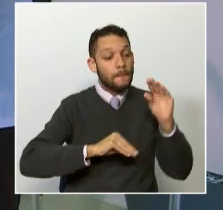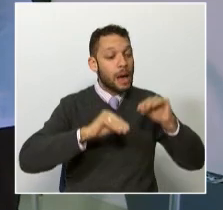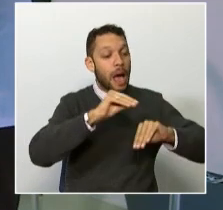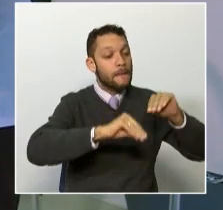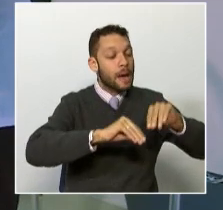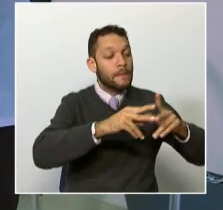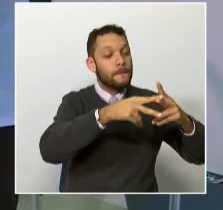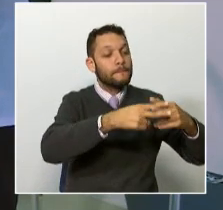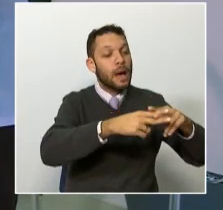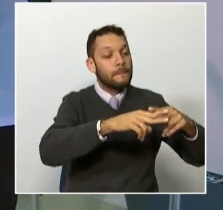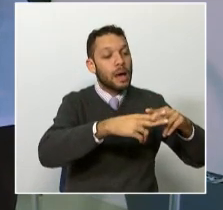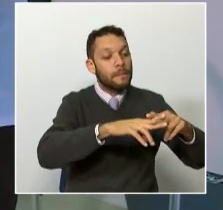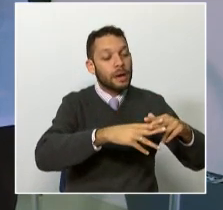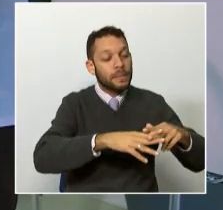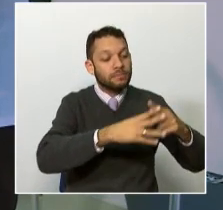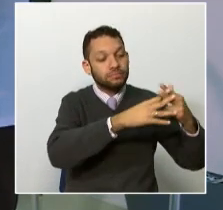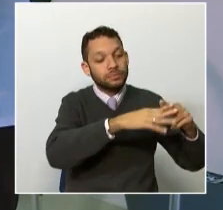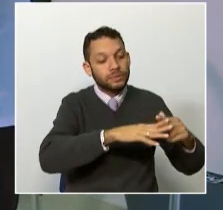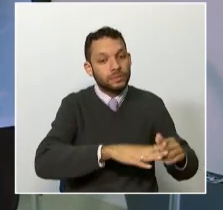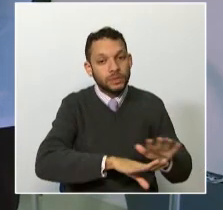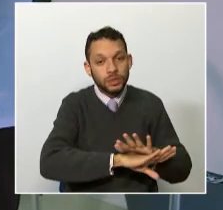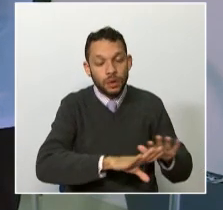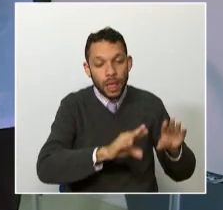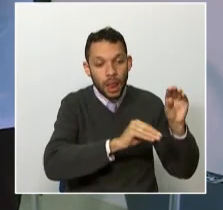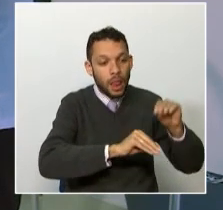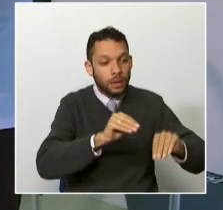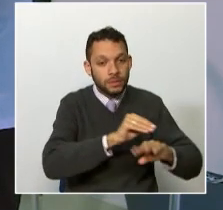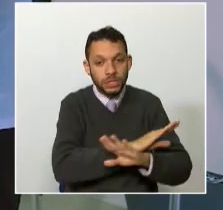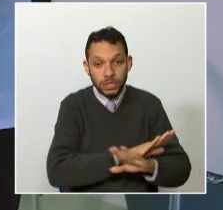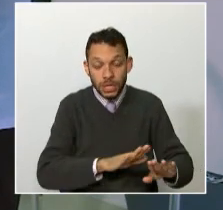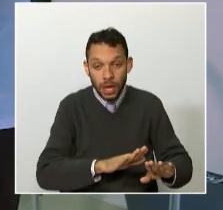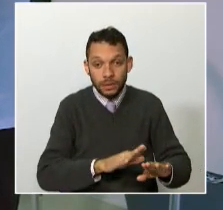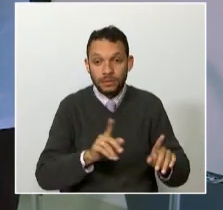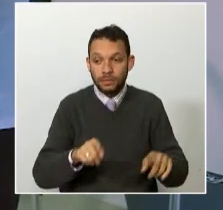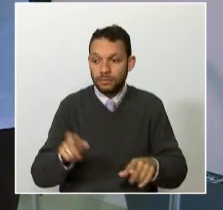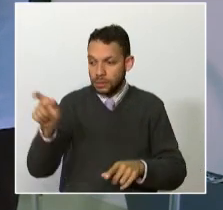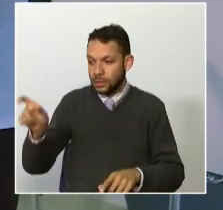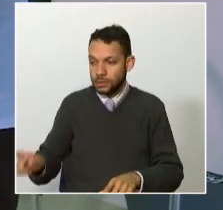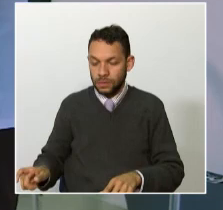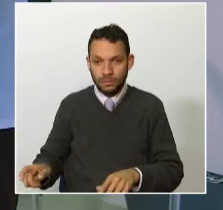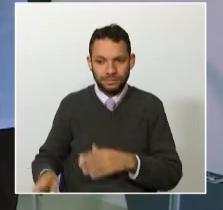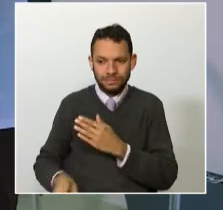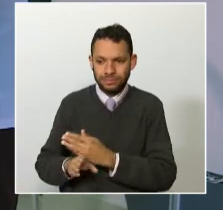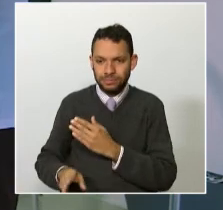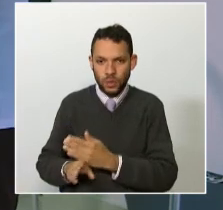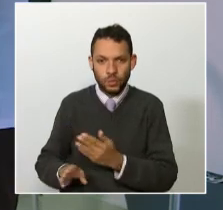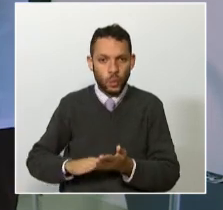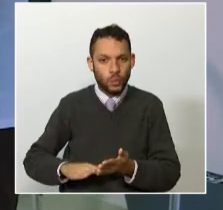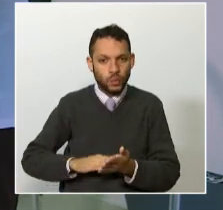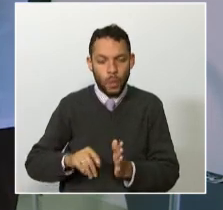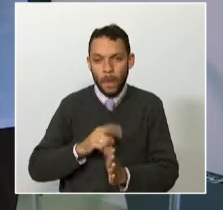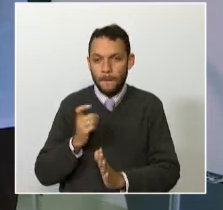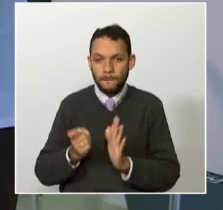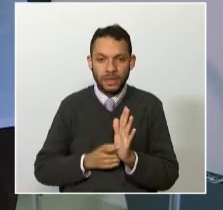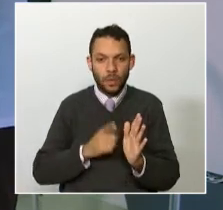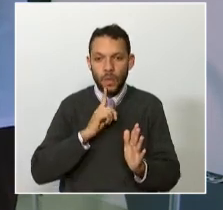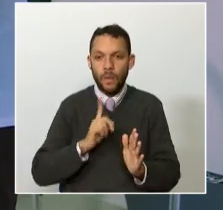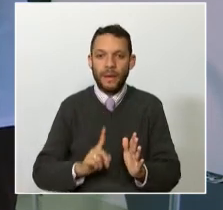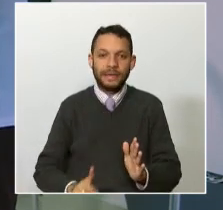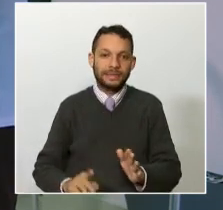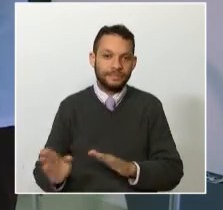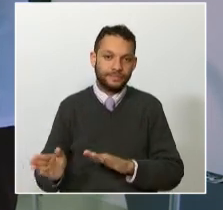aparatología la disfunción de esta articulación, pues la paciente no va a mejorar del todo. Por eso